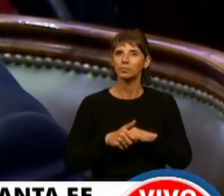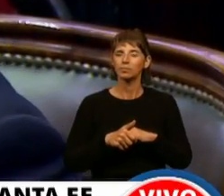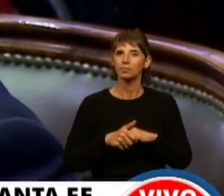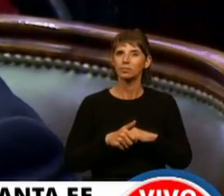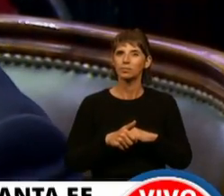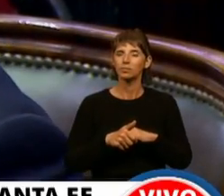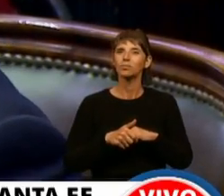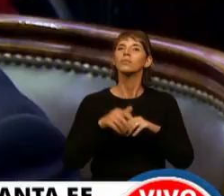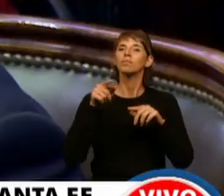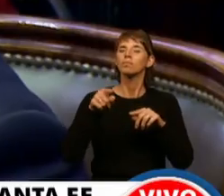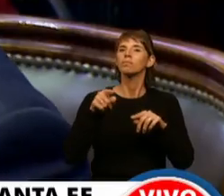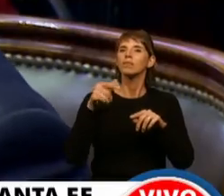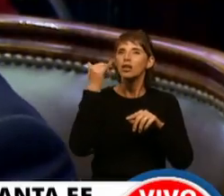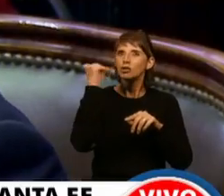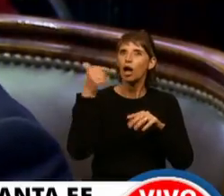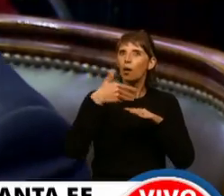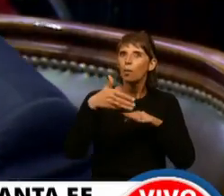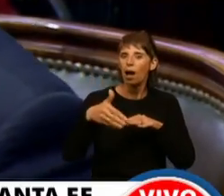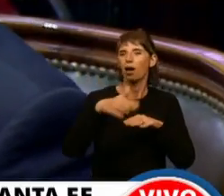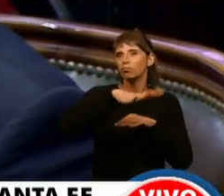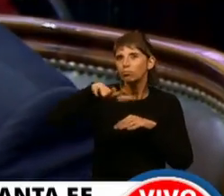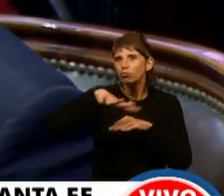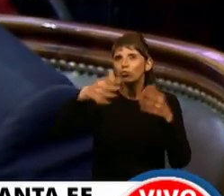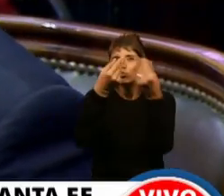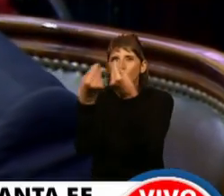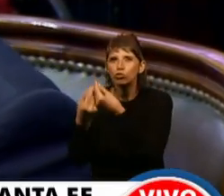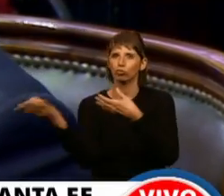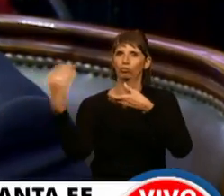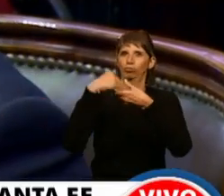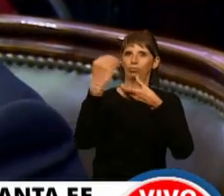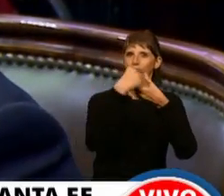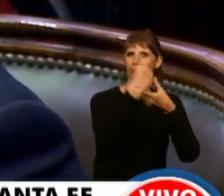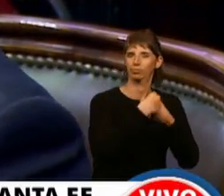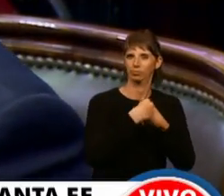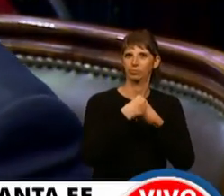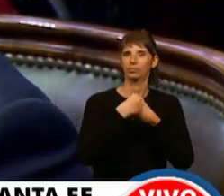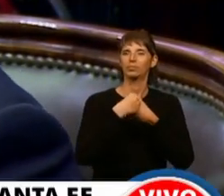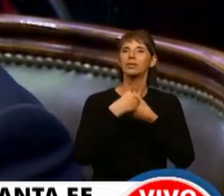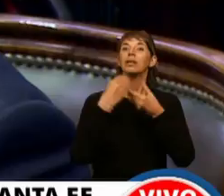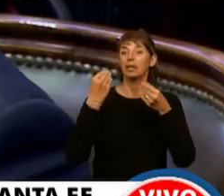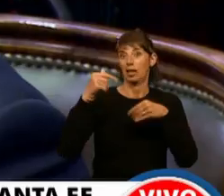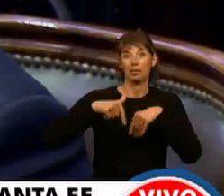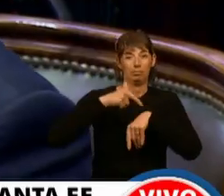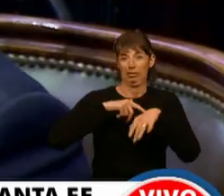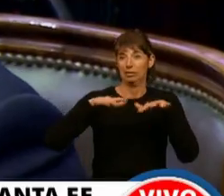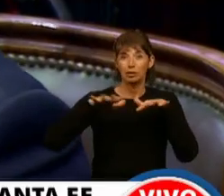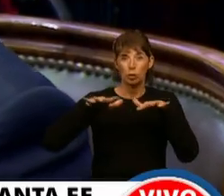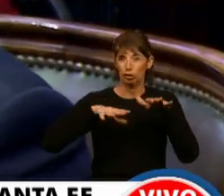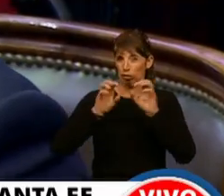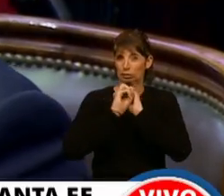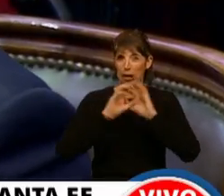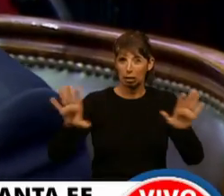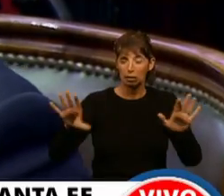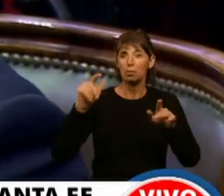a un montón de sectores sociales que en un contexto del país de lo más difícil el producto de la crisis